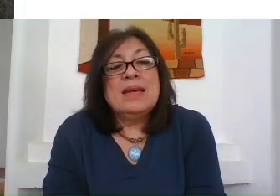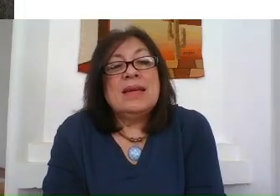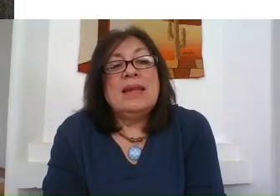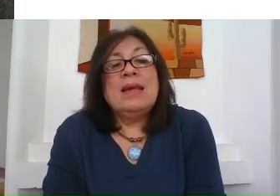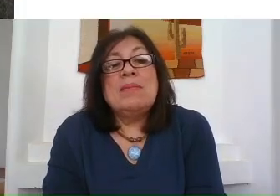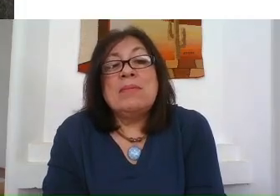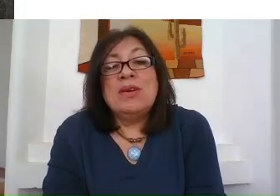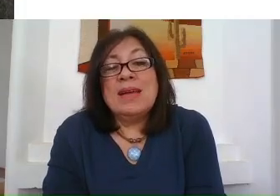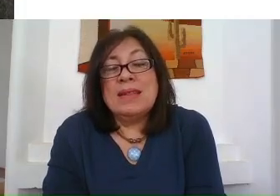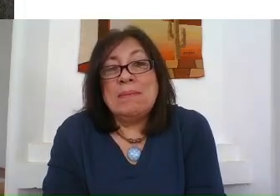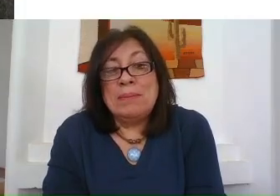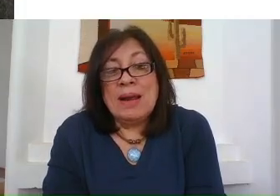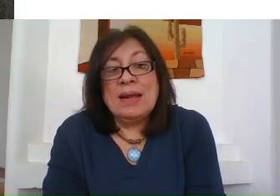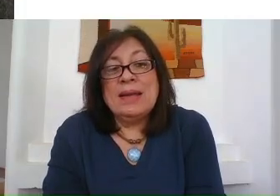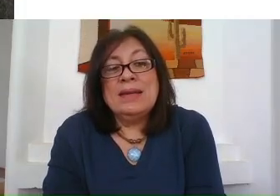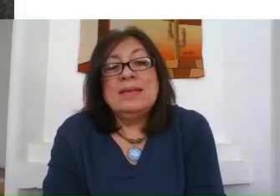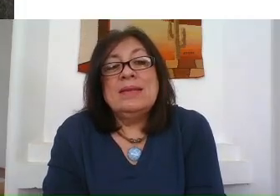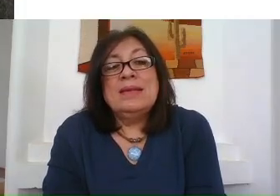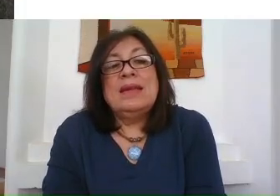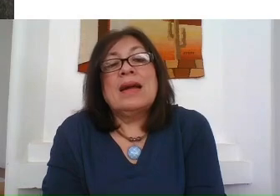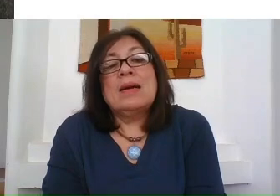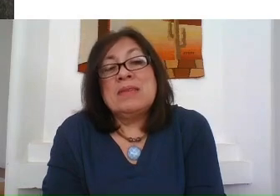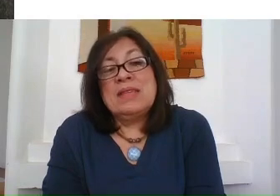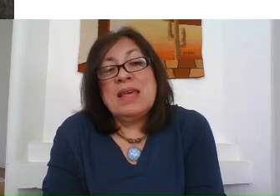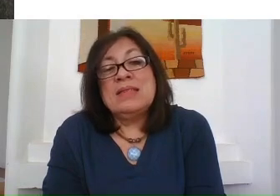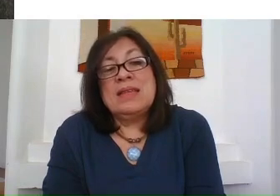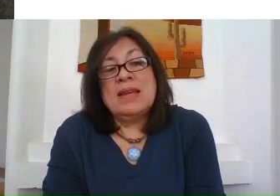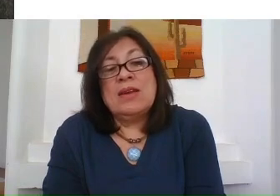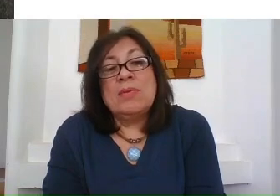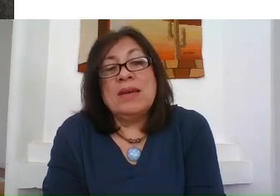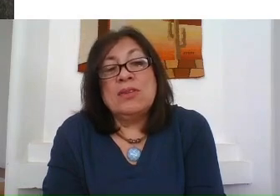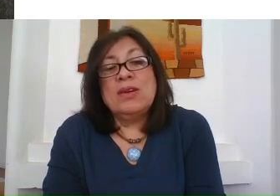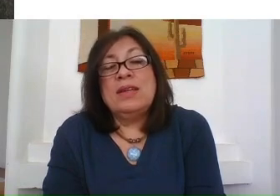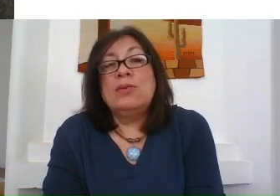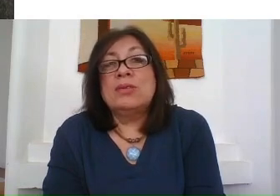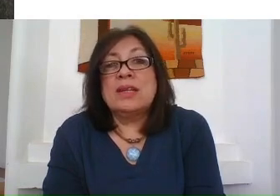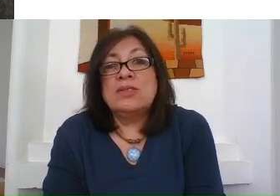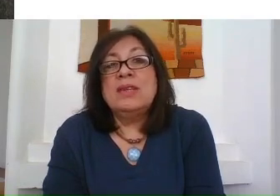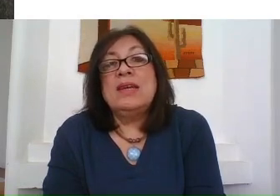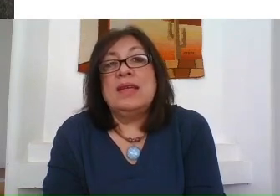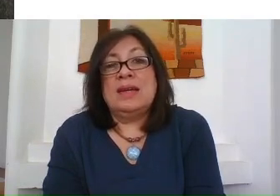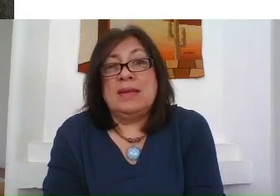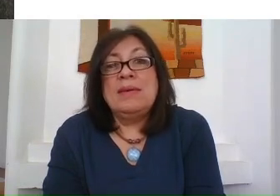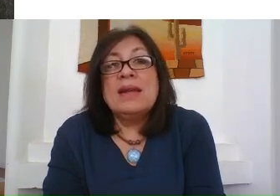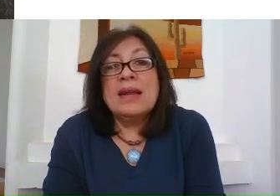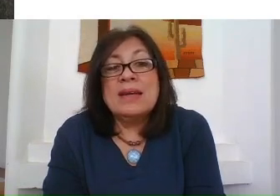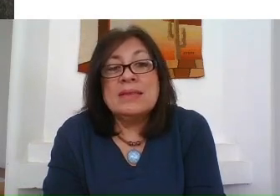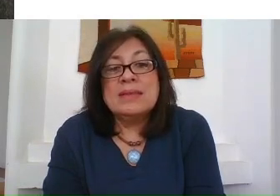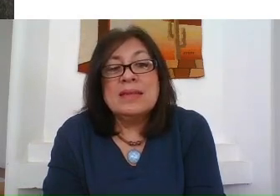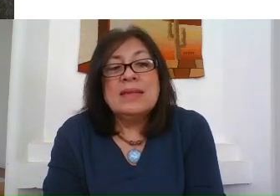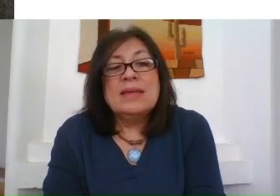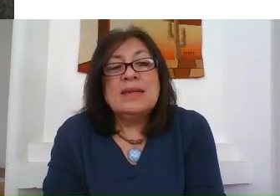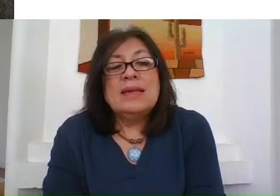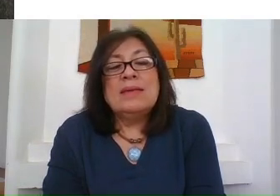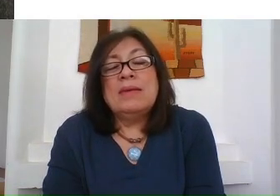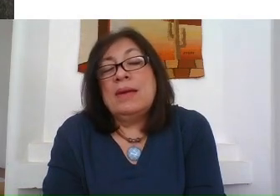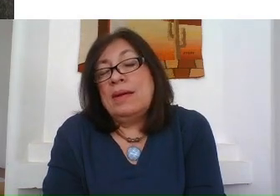grandes, la memoria temprana, la capacidad de señalar objetos en ilustraciones y